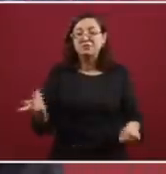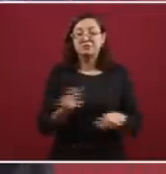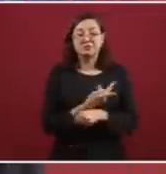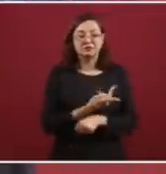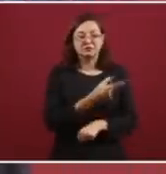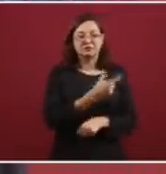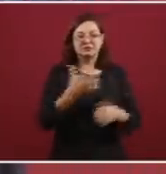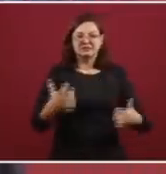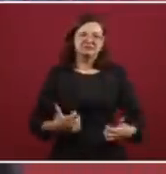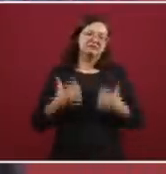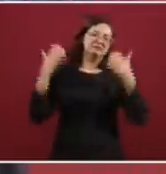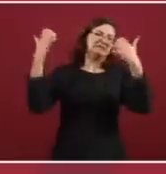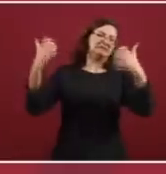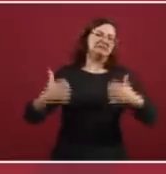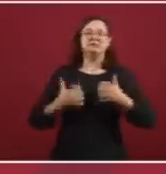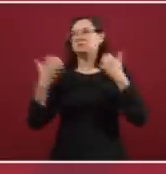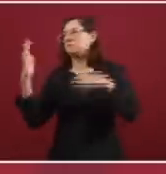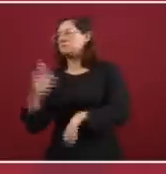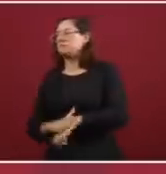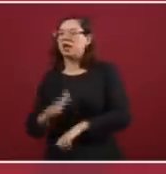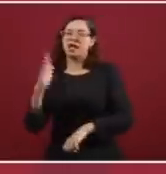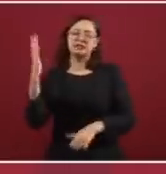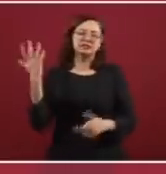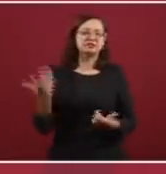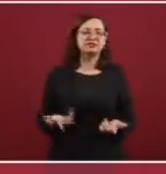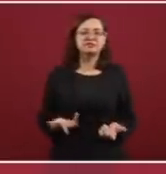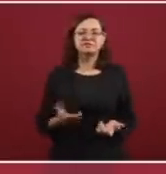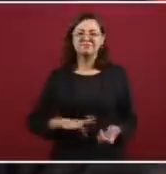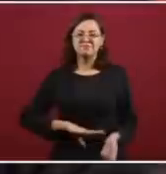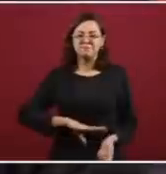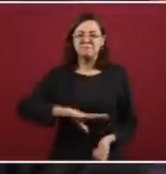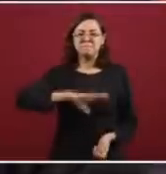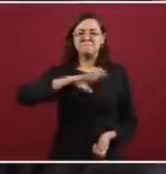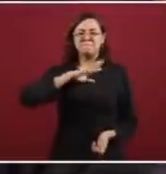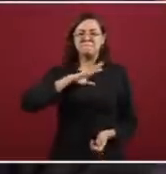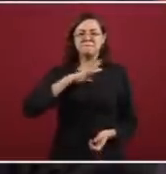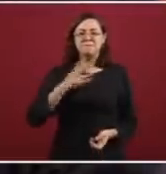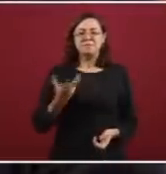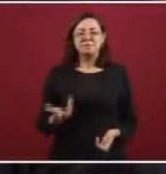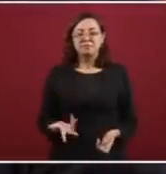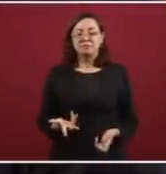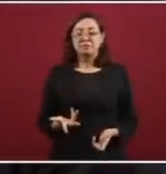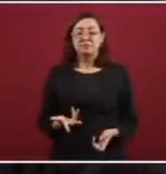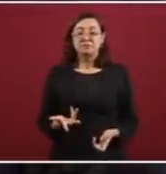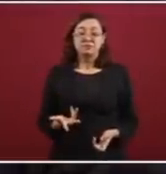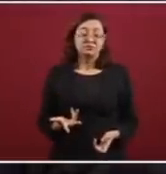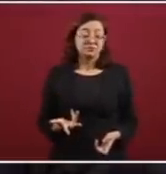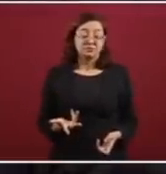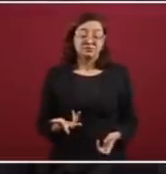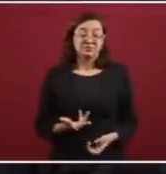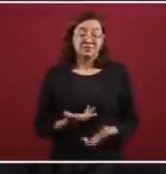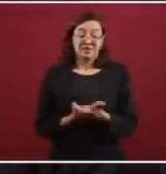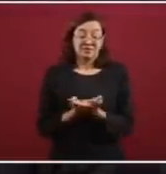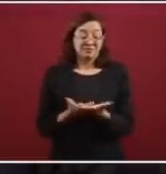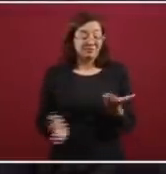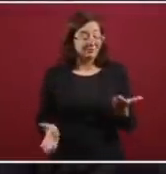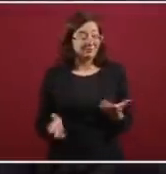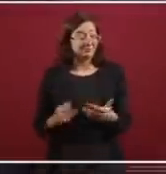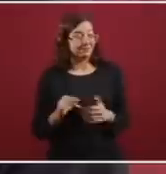están más exaltados y cayendo hasta en el ridículo.